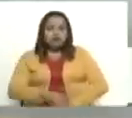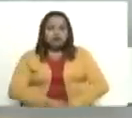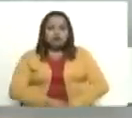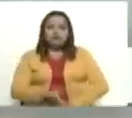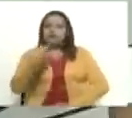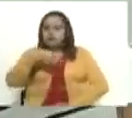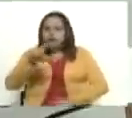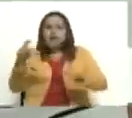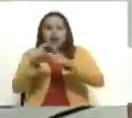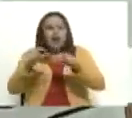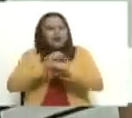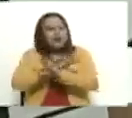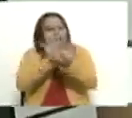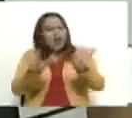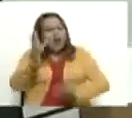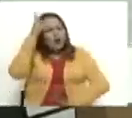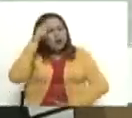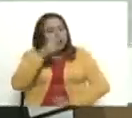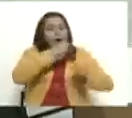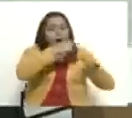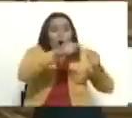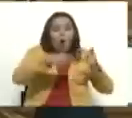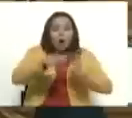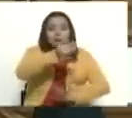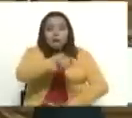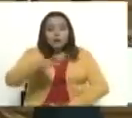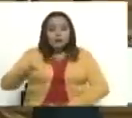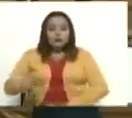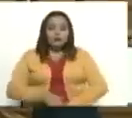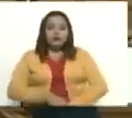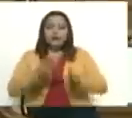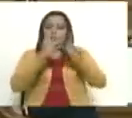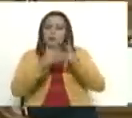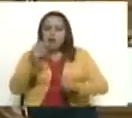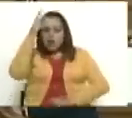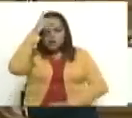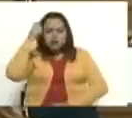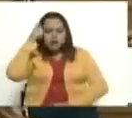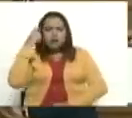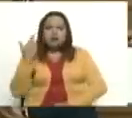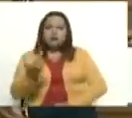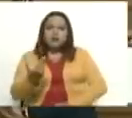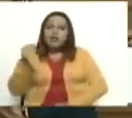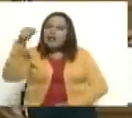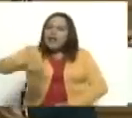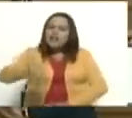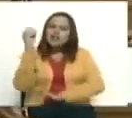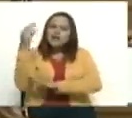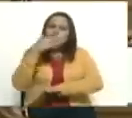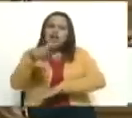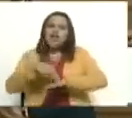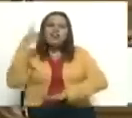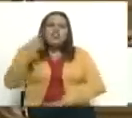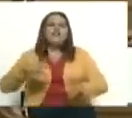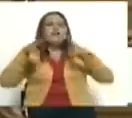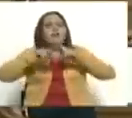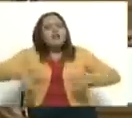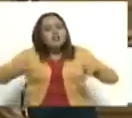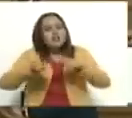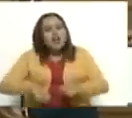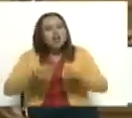hay una confesión por parte de otros altos funcionarios de la administración Trump, esta asamblea tiene que investigar